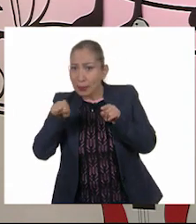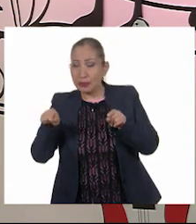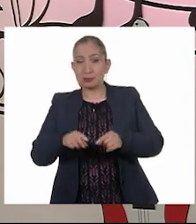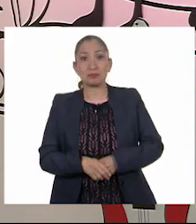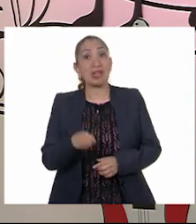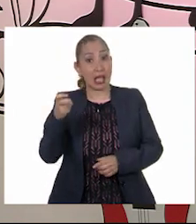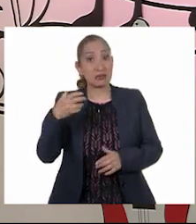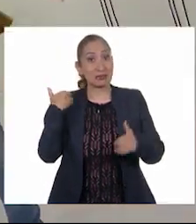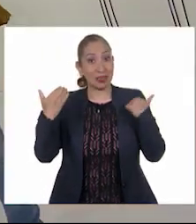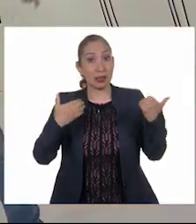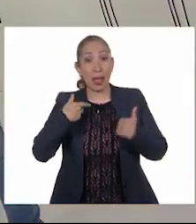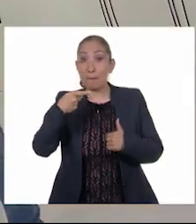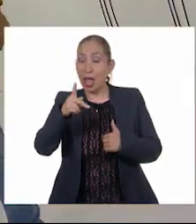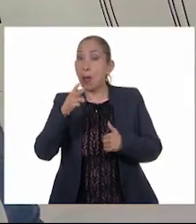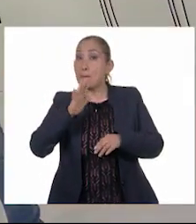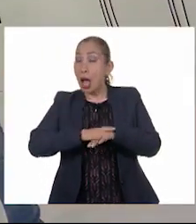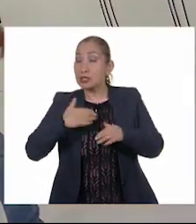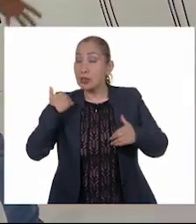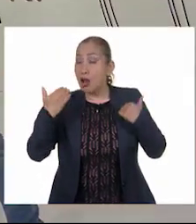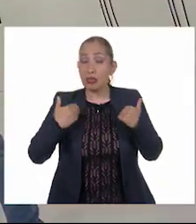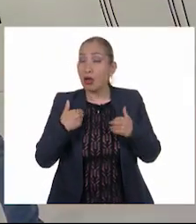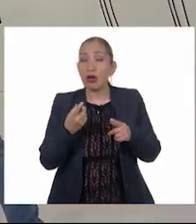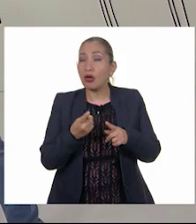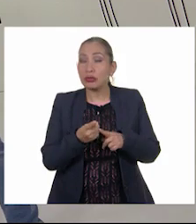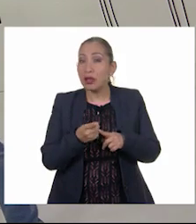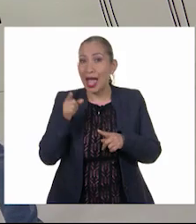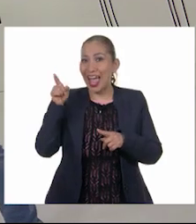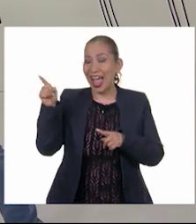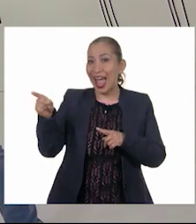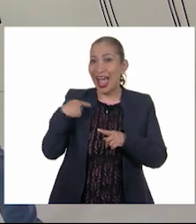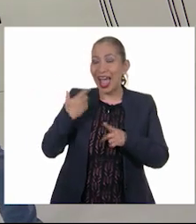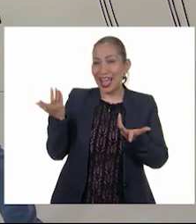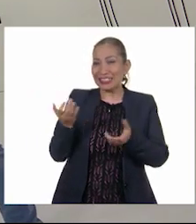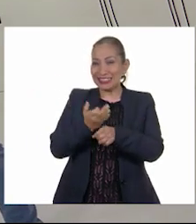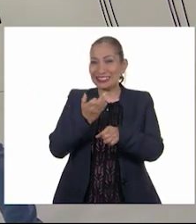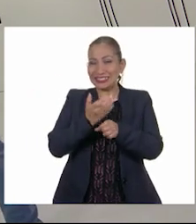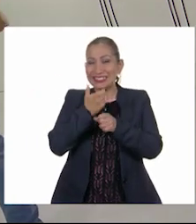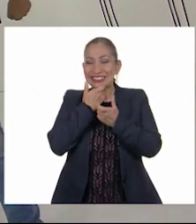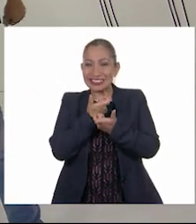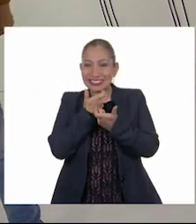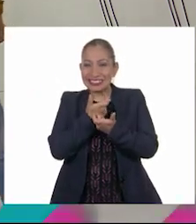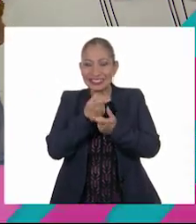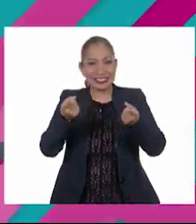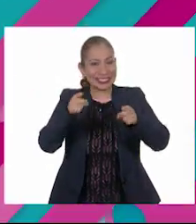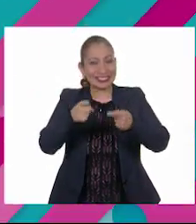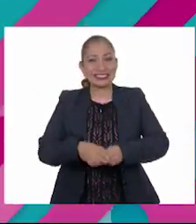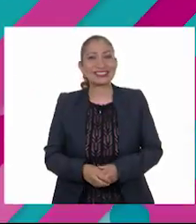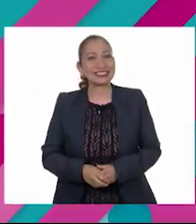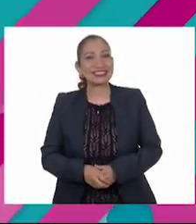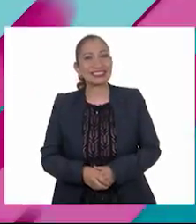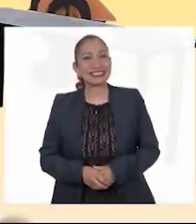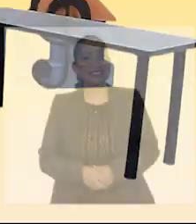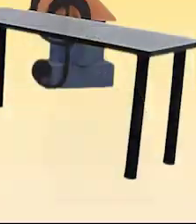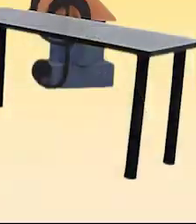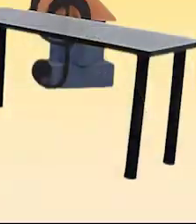Bueno, eso es divertido. Pero lo divertido también es nuestro sketch musical humorístico. ¡Adelante!